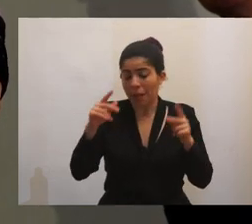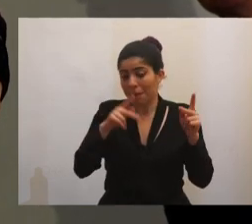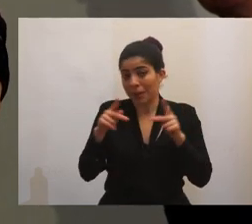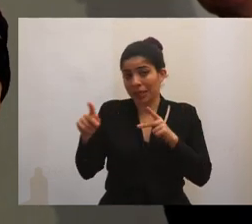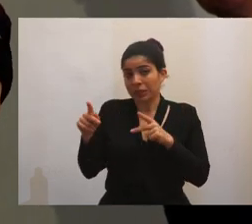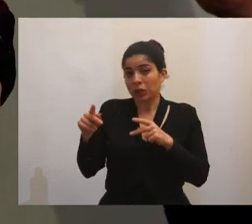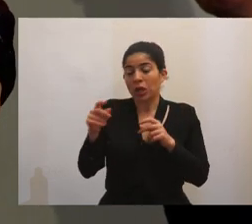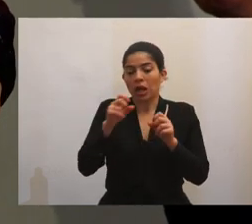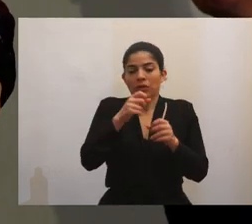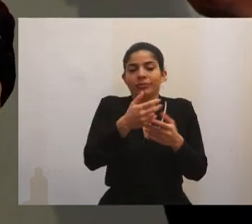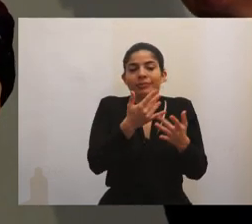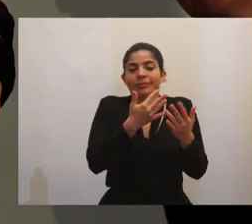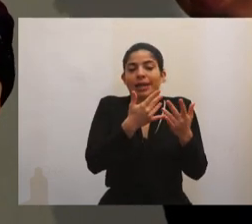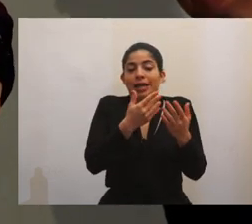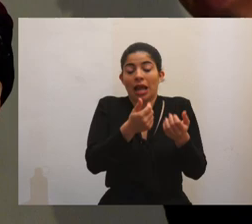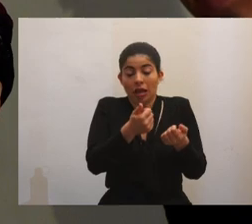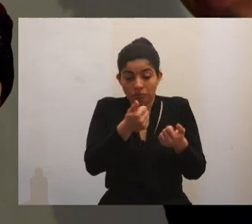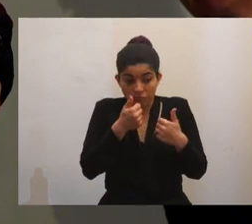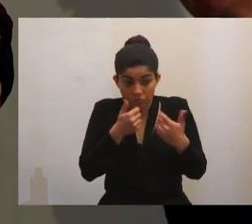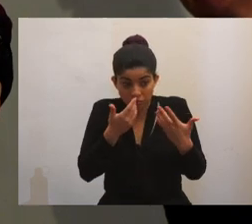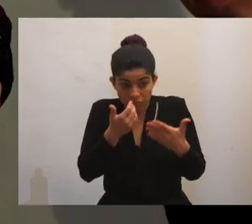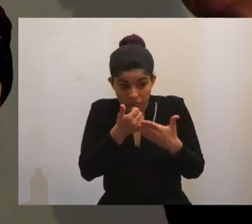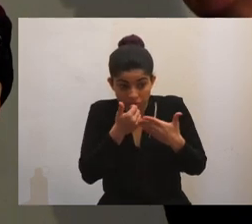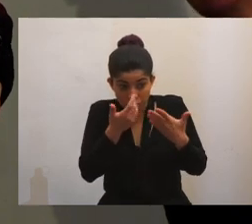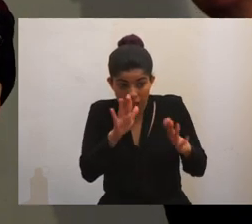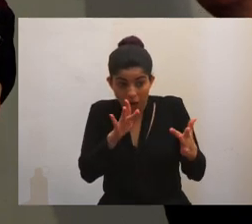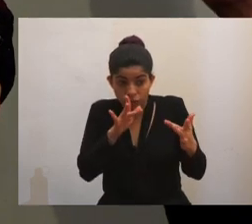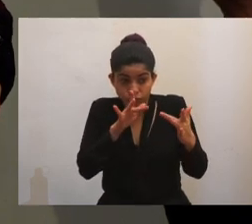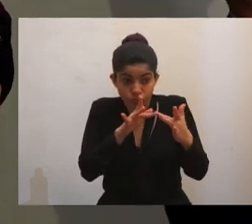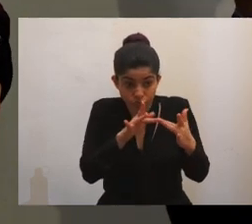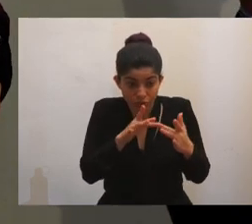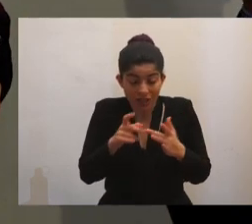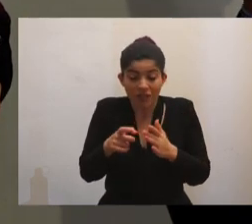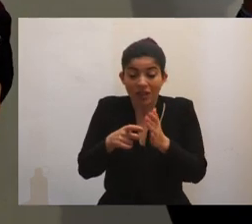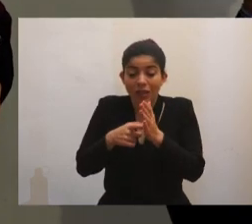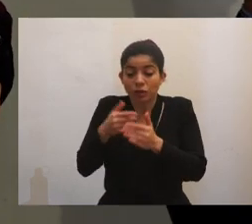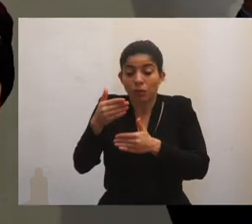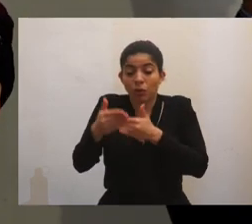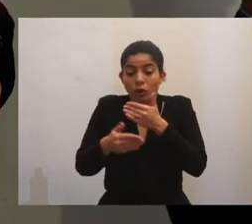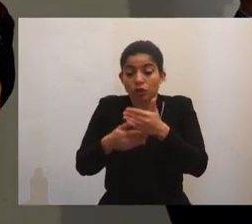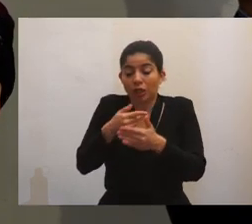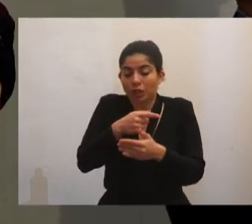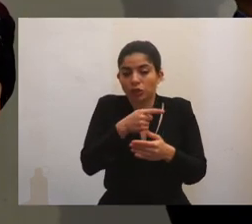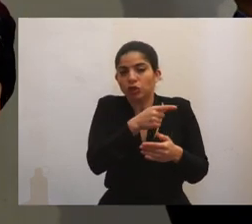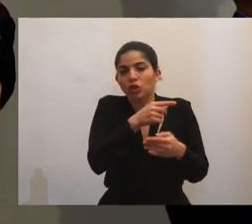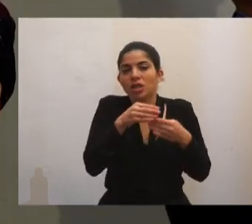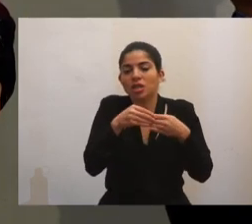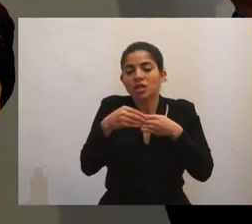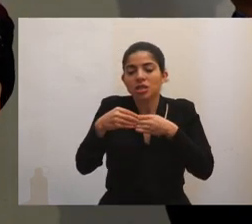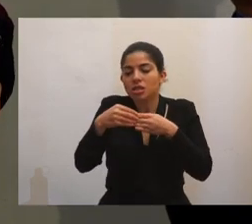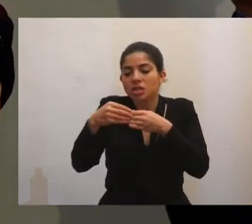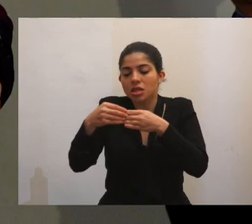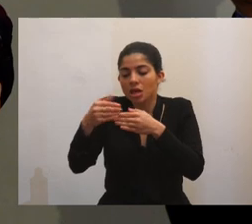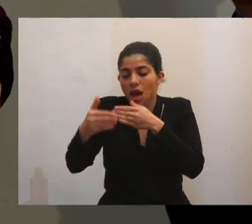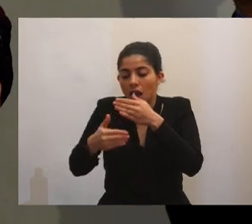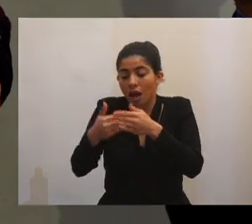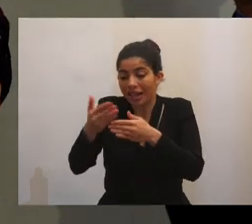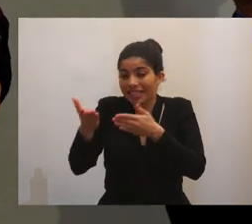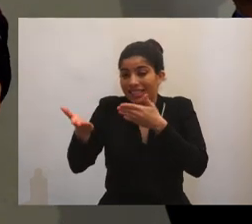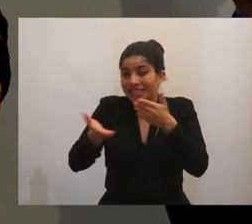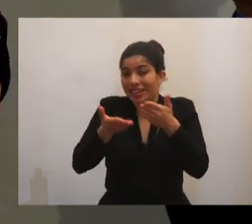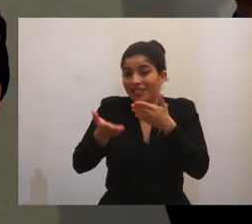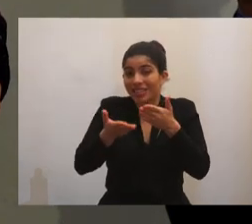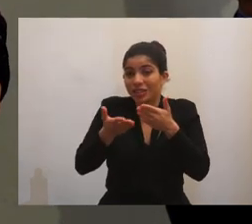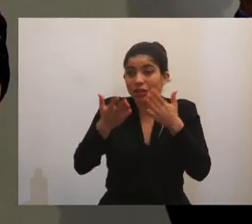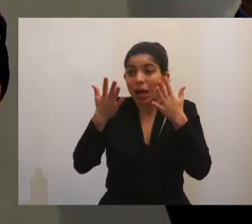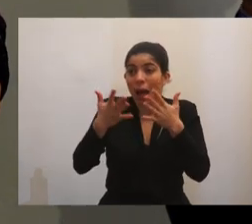para guiar en cuanto al requisito y procedimiento. A su vez, cuando coloquemos pagos de servicios ambientales, será en